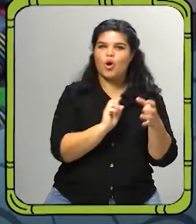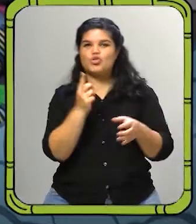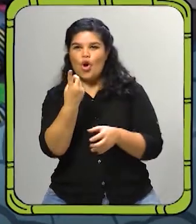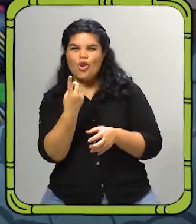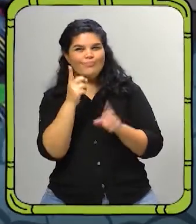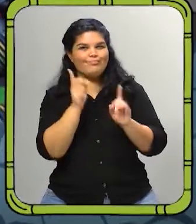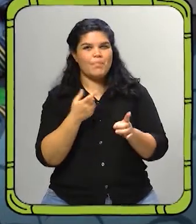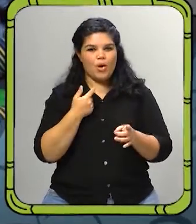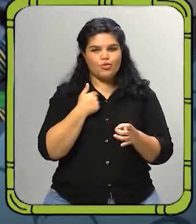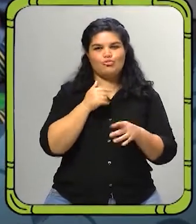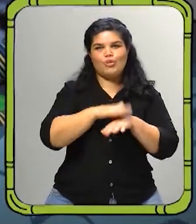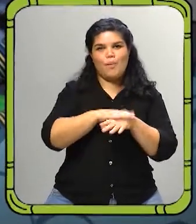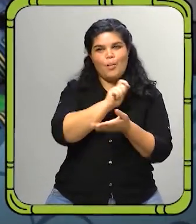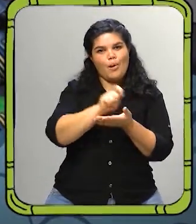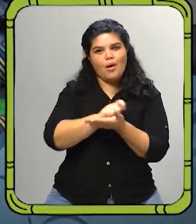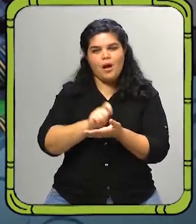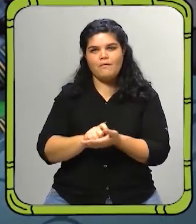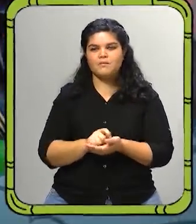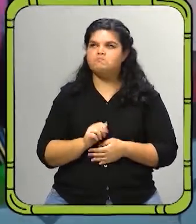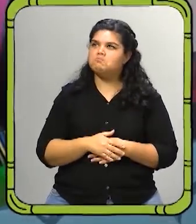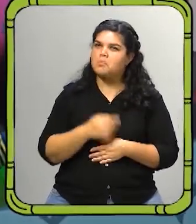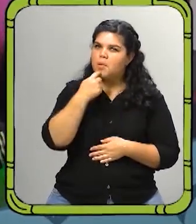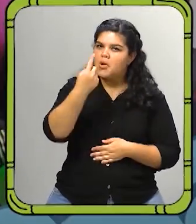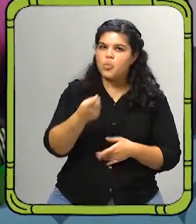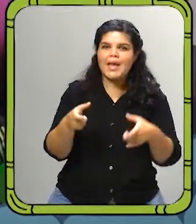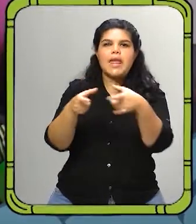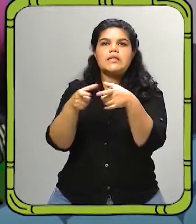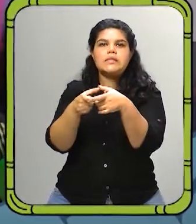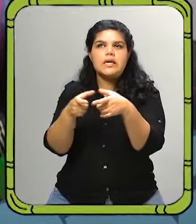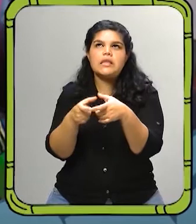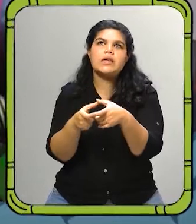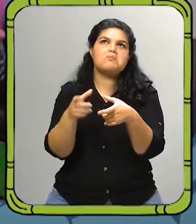como algún disco que vos digas, este disco se lo tienen que llevar?